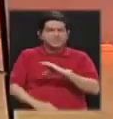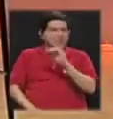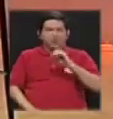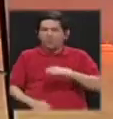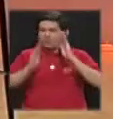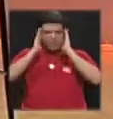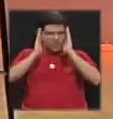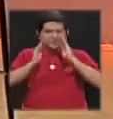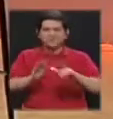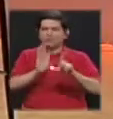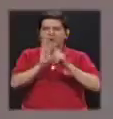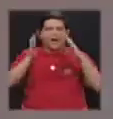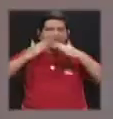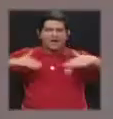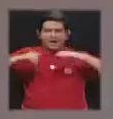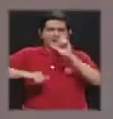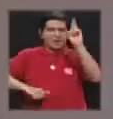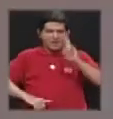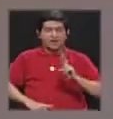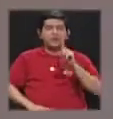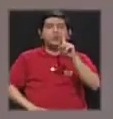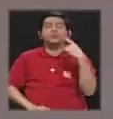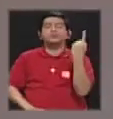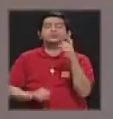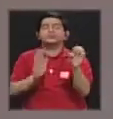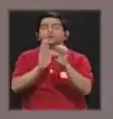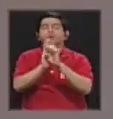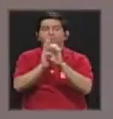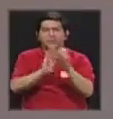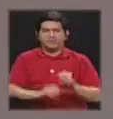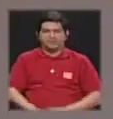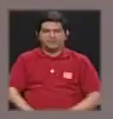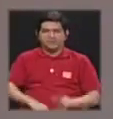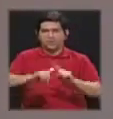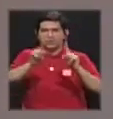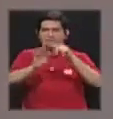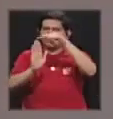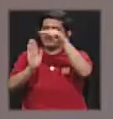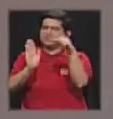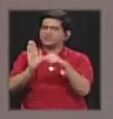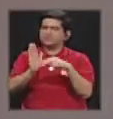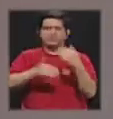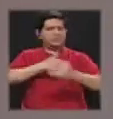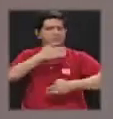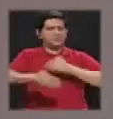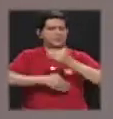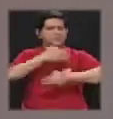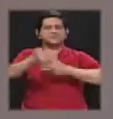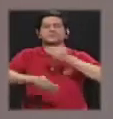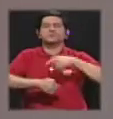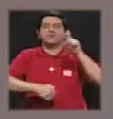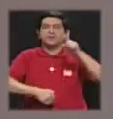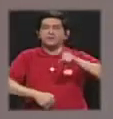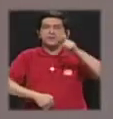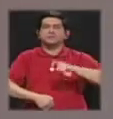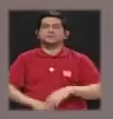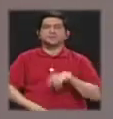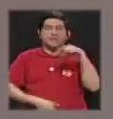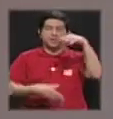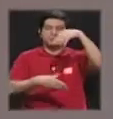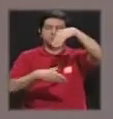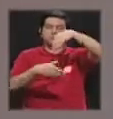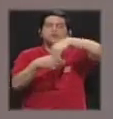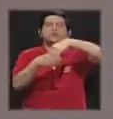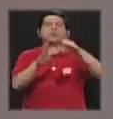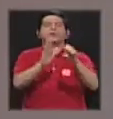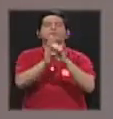la legislación ambiental costarricense? Para citarle solo un ejemplo, hay una serie de normas y procedimientos que se deben incluir,